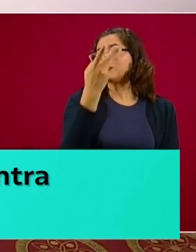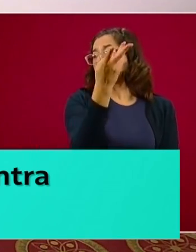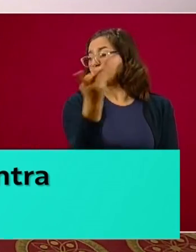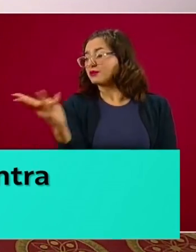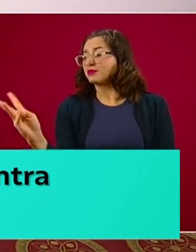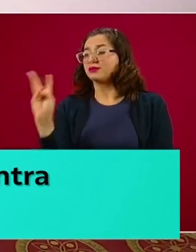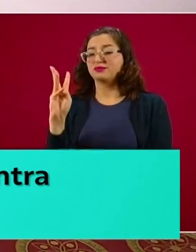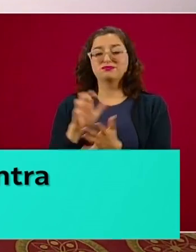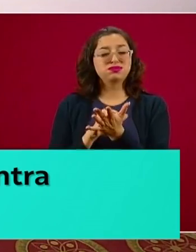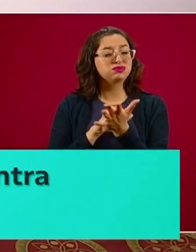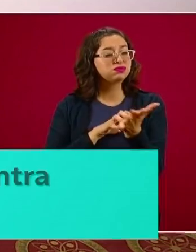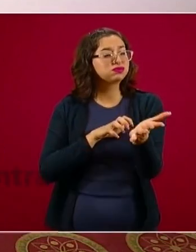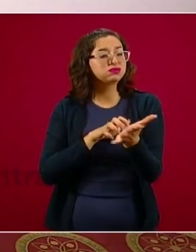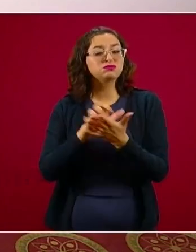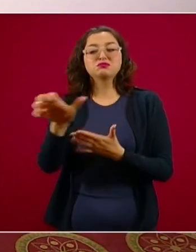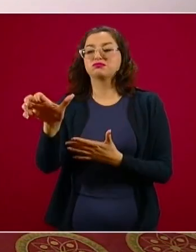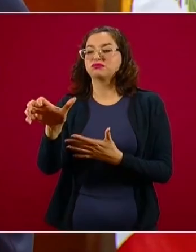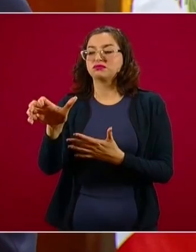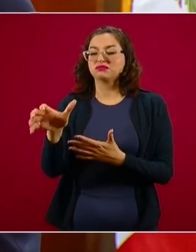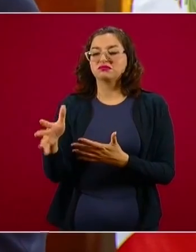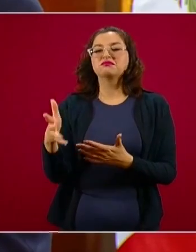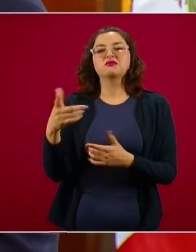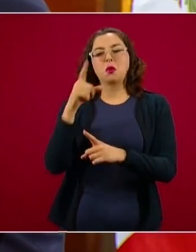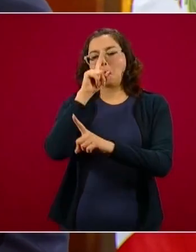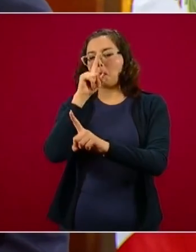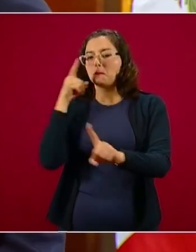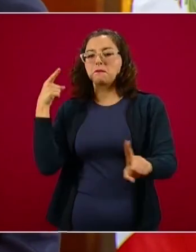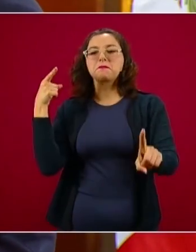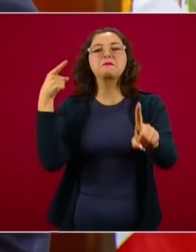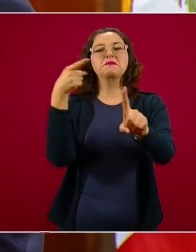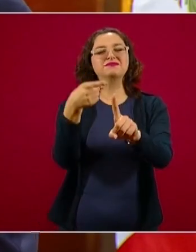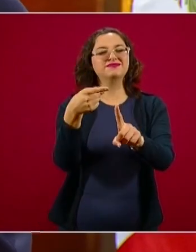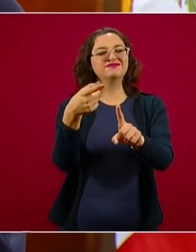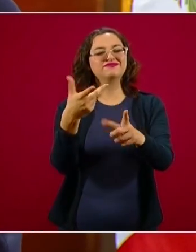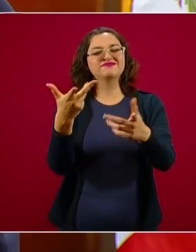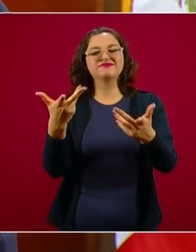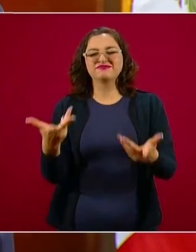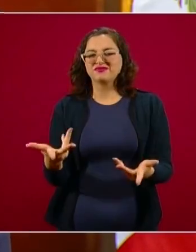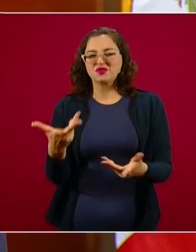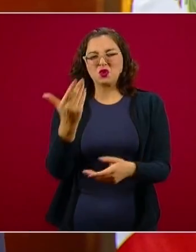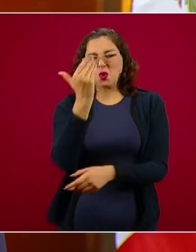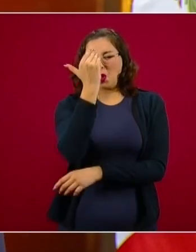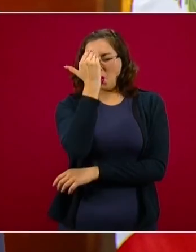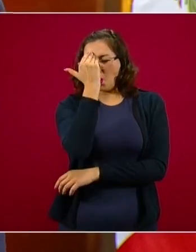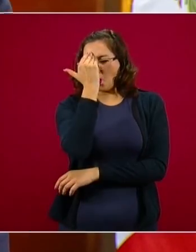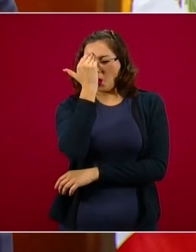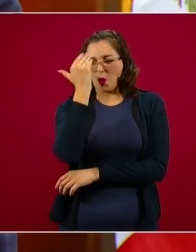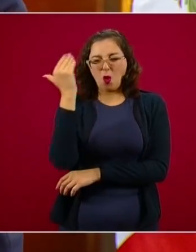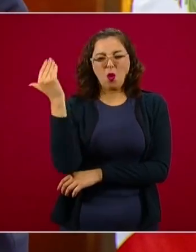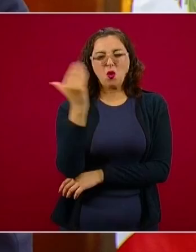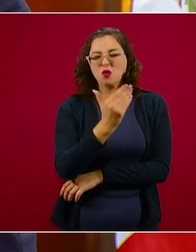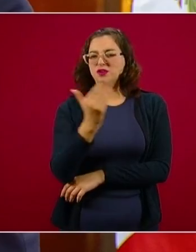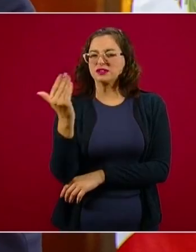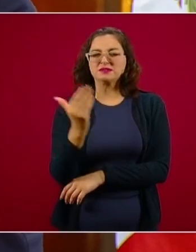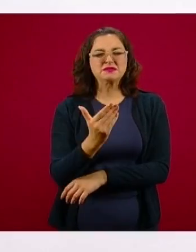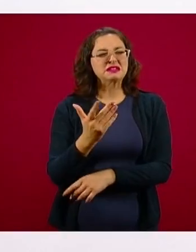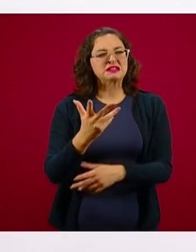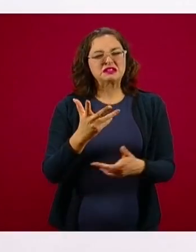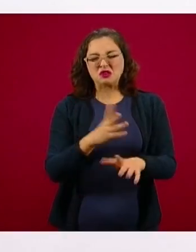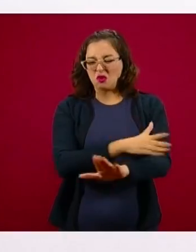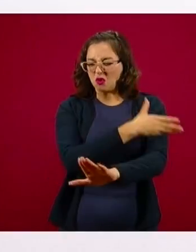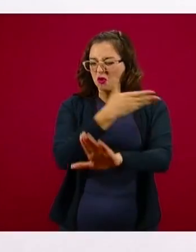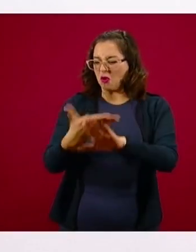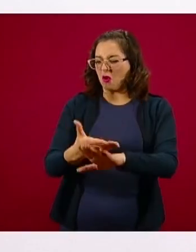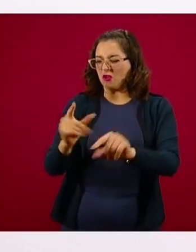las ideas de justicia honestidad austeridad bienestar y democracia así lo aseguró el presidente andrés manuel lópez obrador